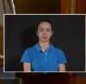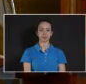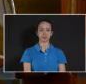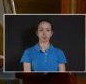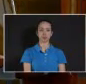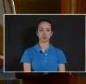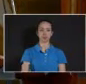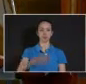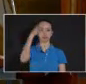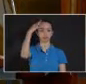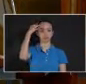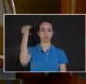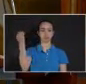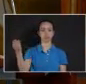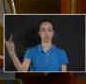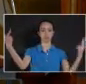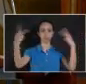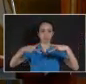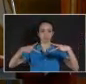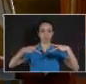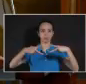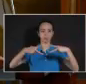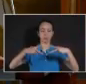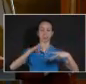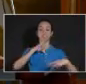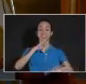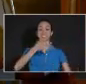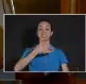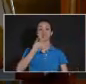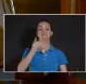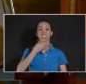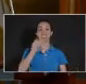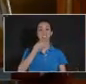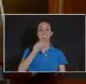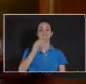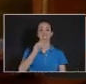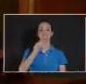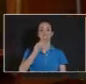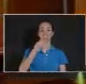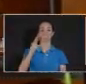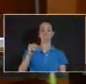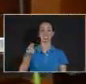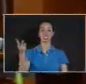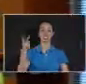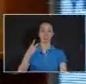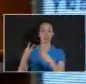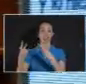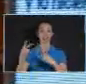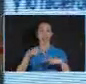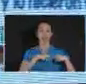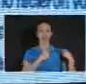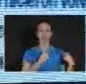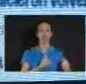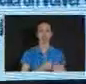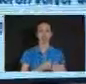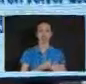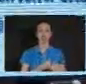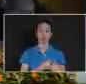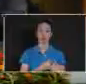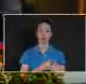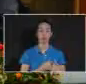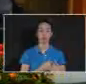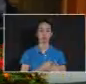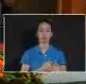Porque la venganza es tan fácil que se llegue al corazón de uno. Yo me recuerdo, hermano, yo le contaba